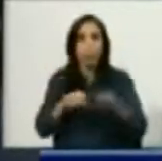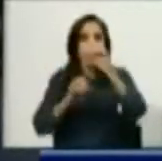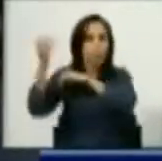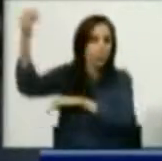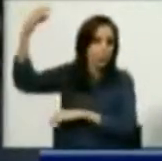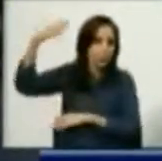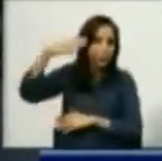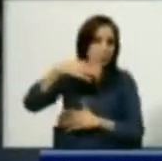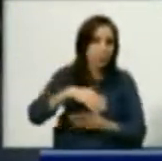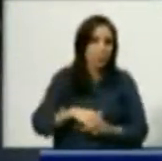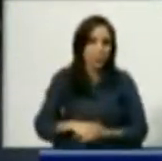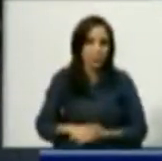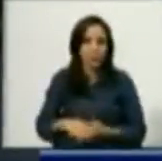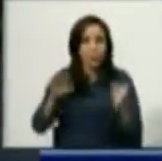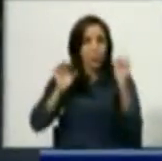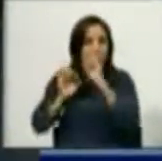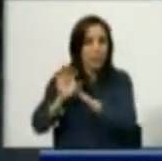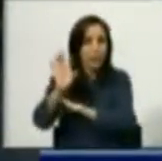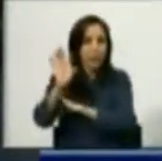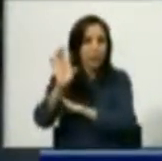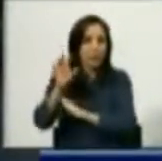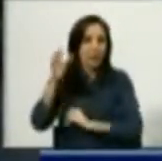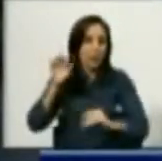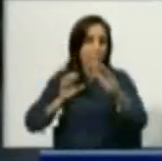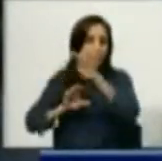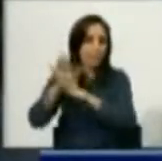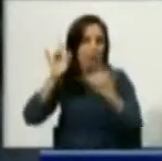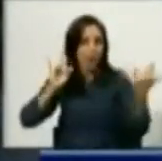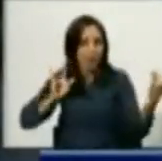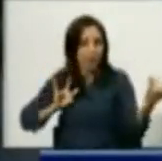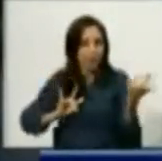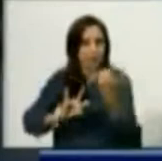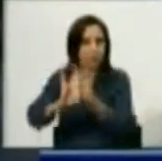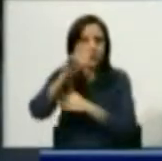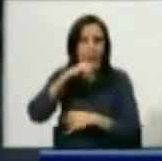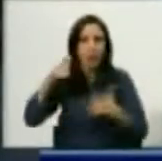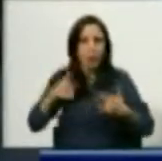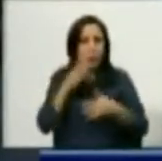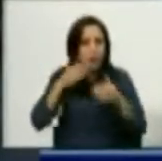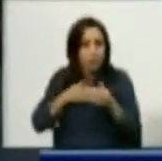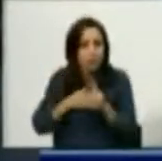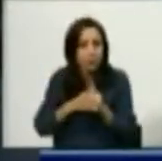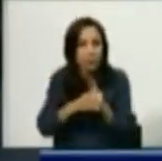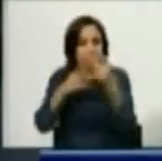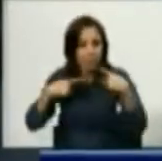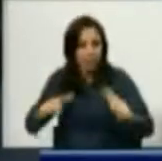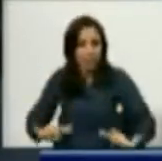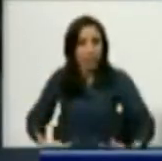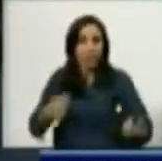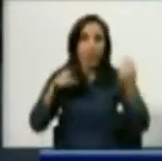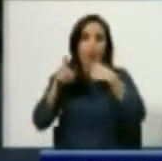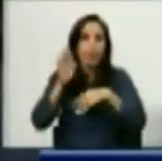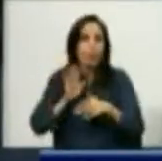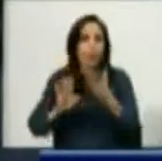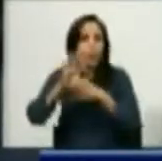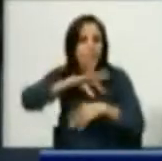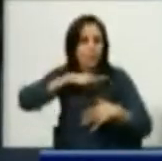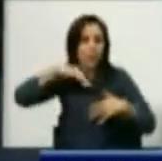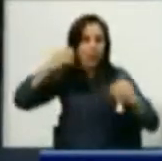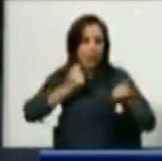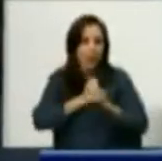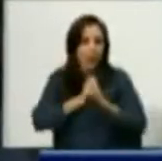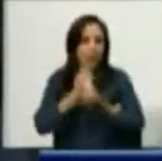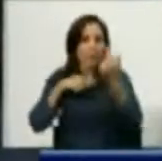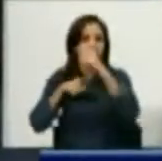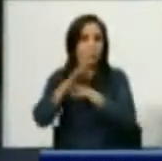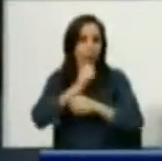tuyo es mi sol patria tuya es mi vida tuya es mi alma